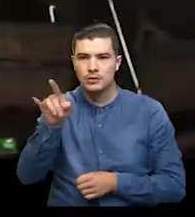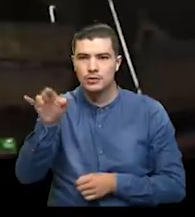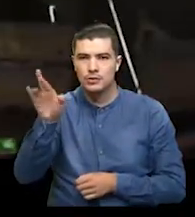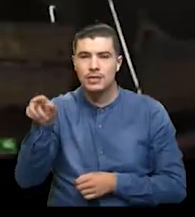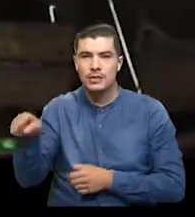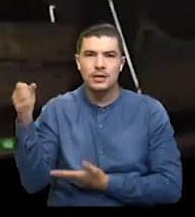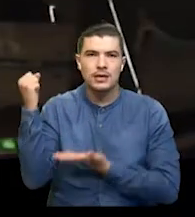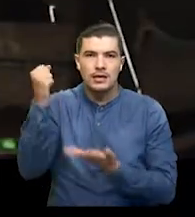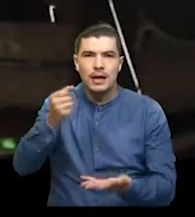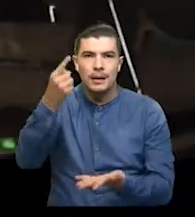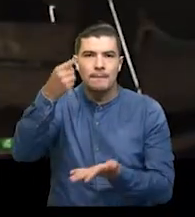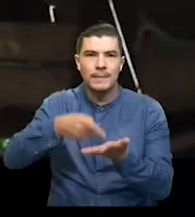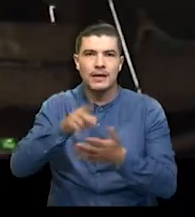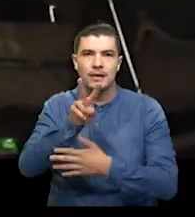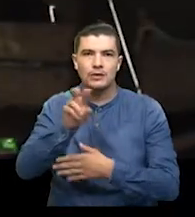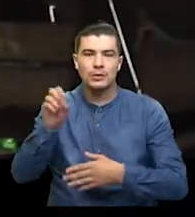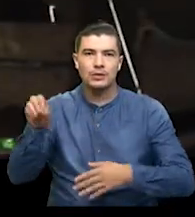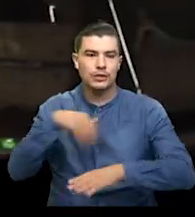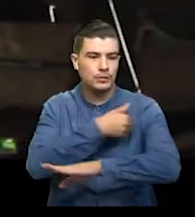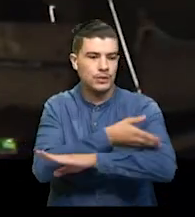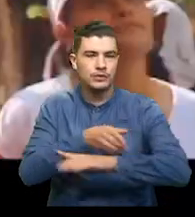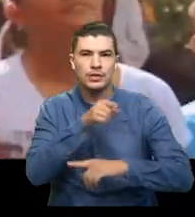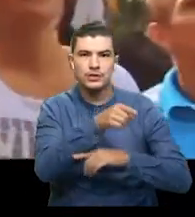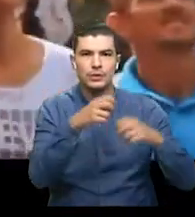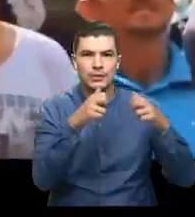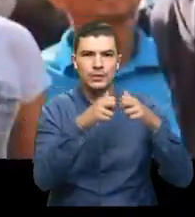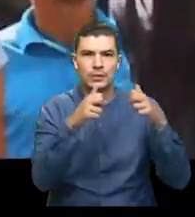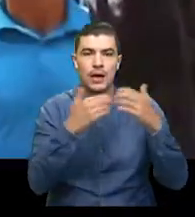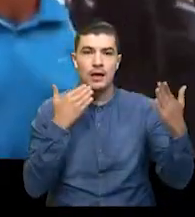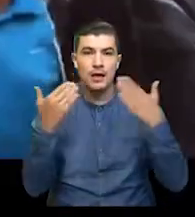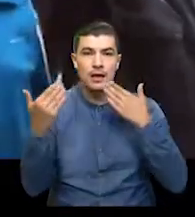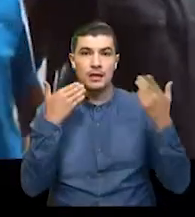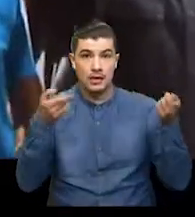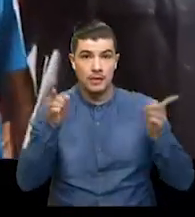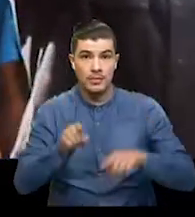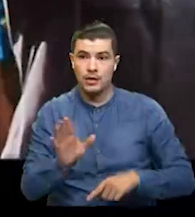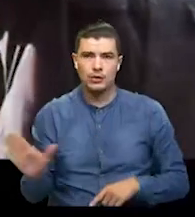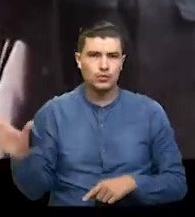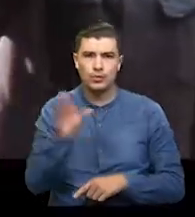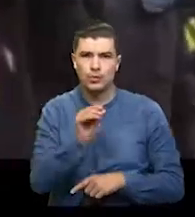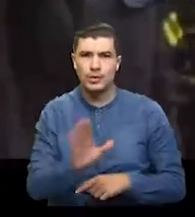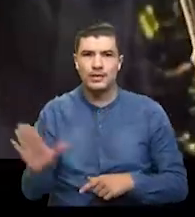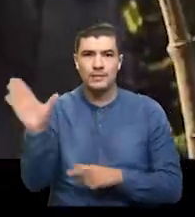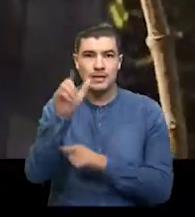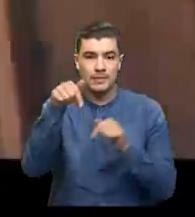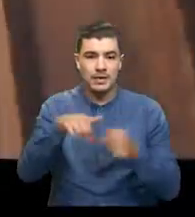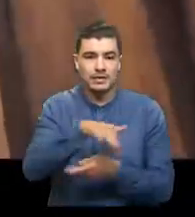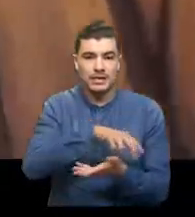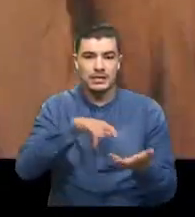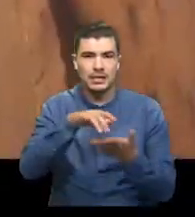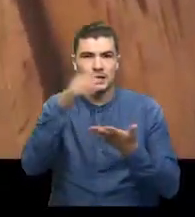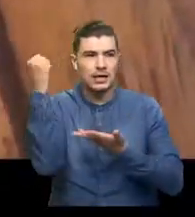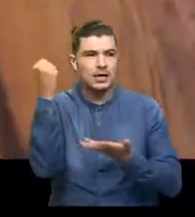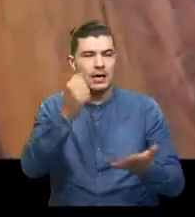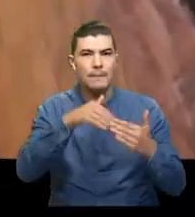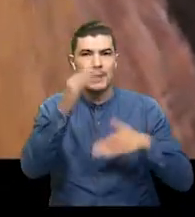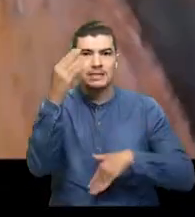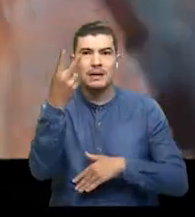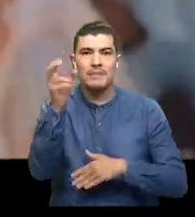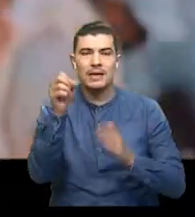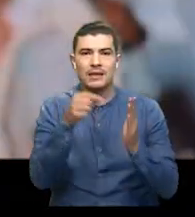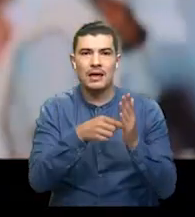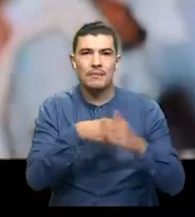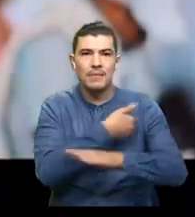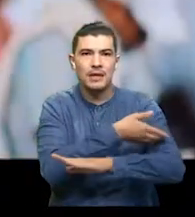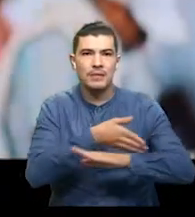más de 1.200 millones de pesos en electrificación rural. Y en todo el departamento de Santander estamos haciendo una inversión que supera los 20.000 millones de